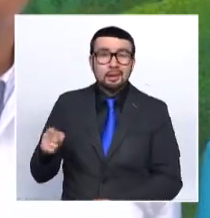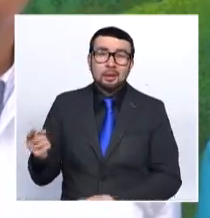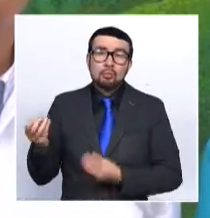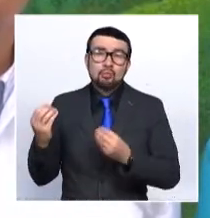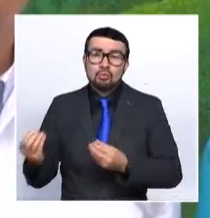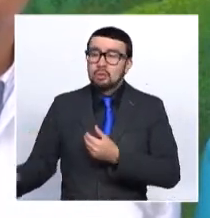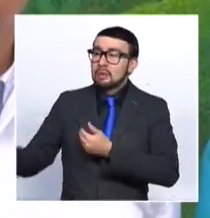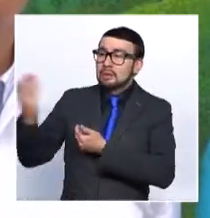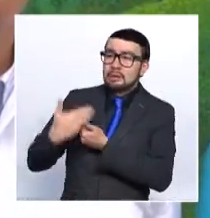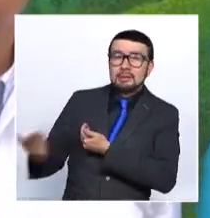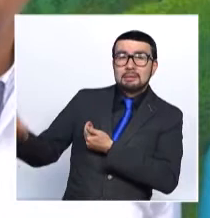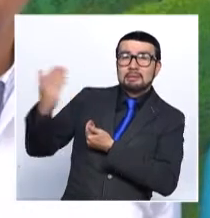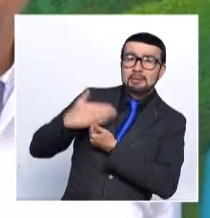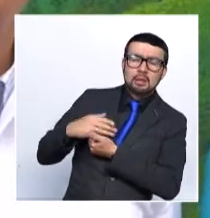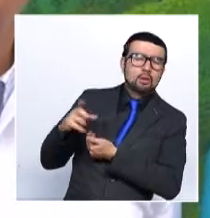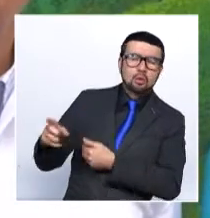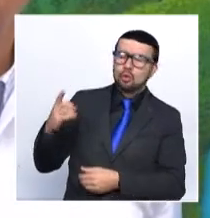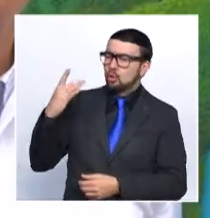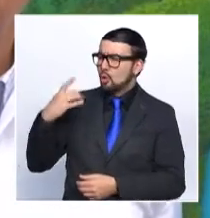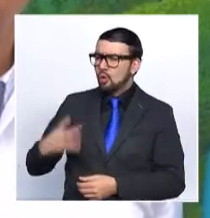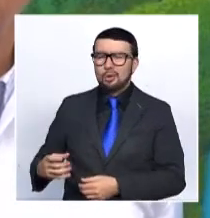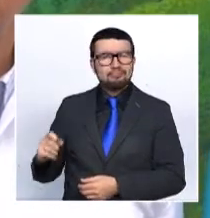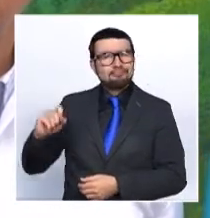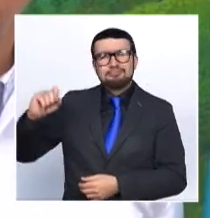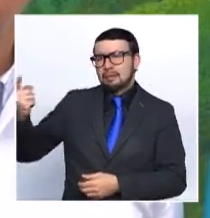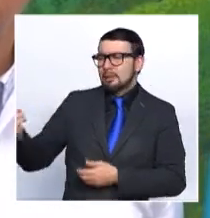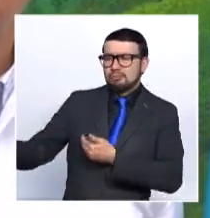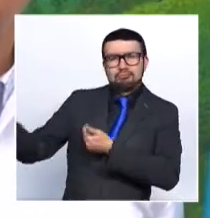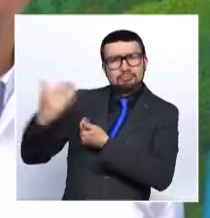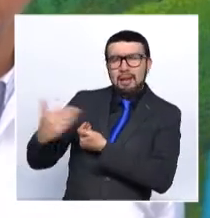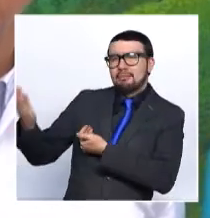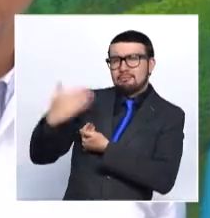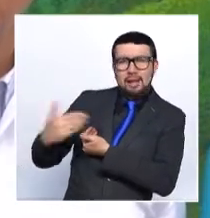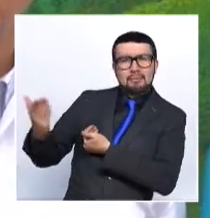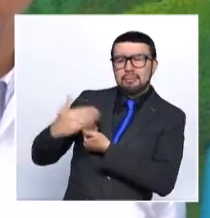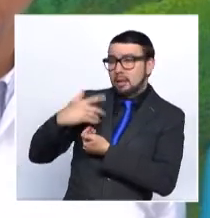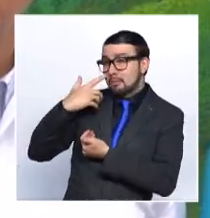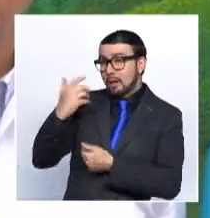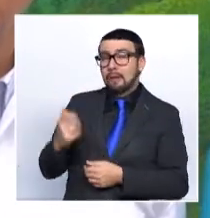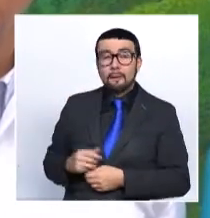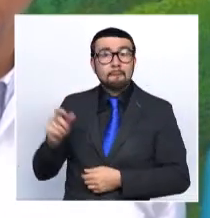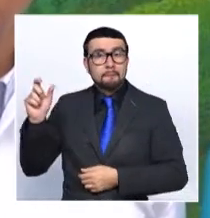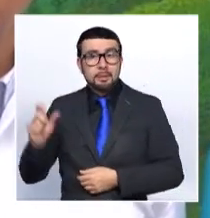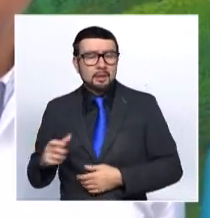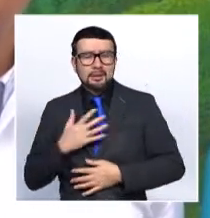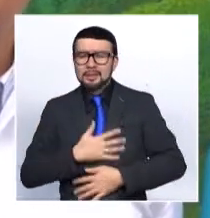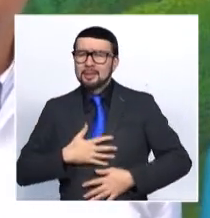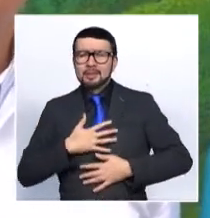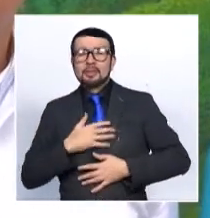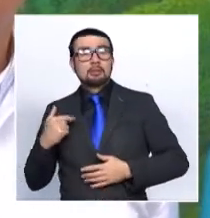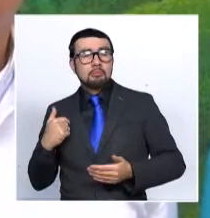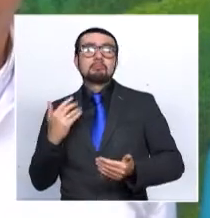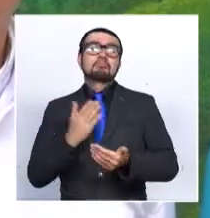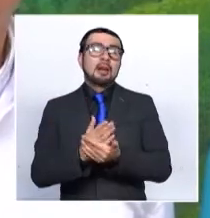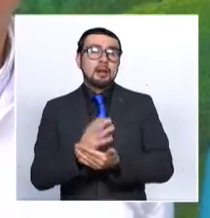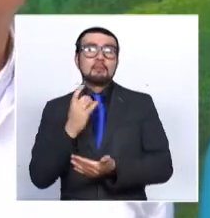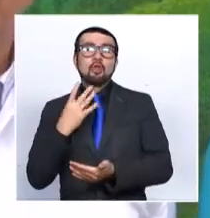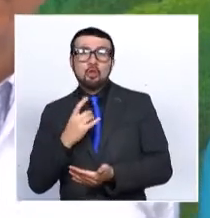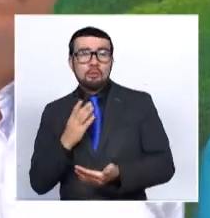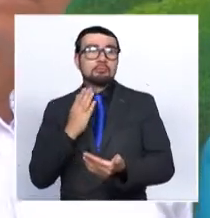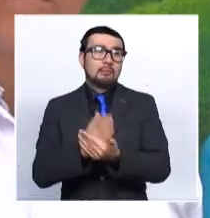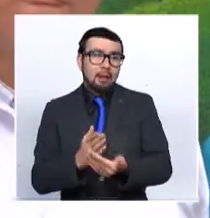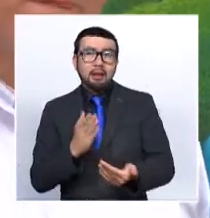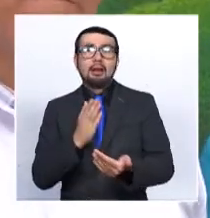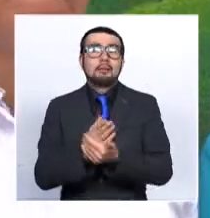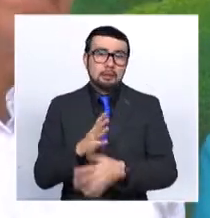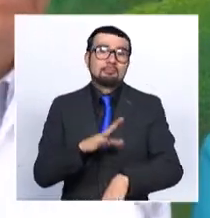causa de consulta que tenemos, es por lo que más incomoda a un paciente y lo que le hace ir muchas veces al médico.